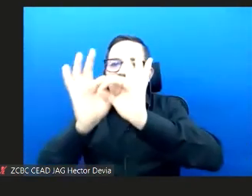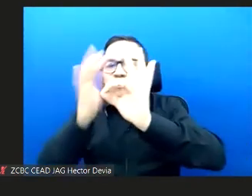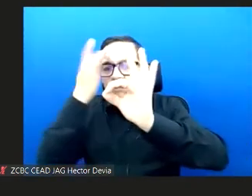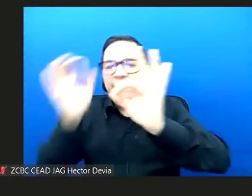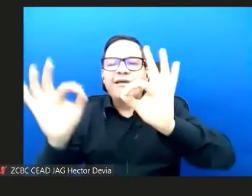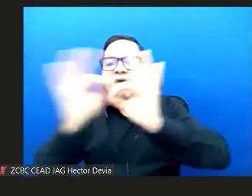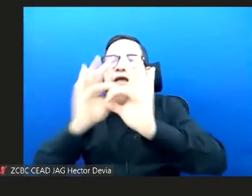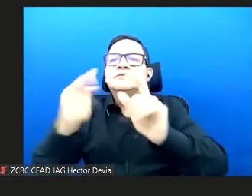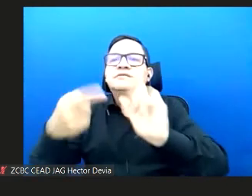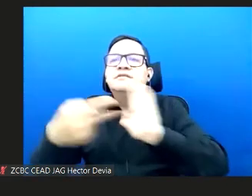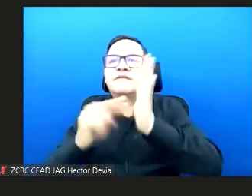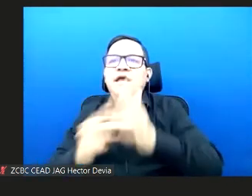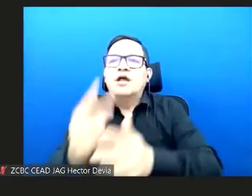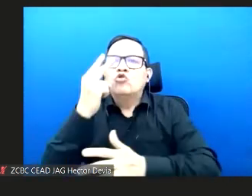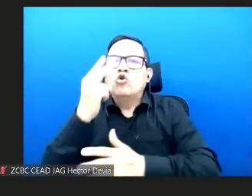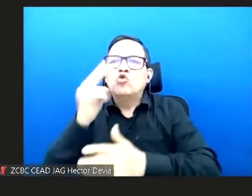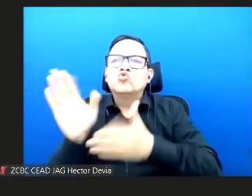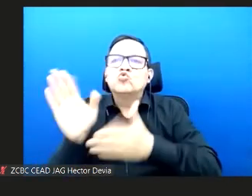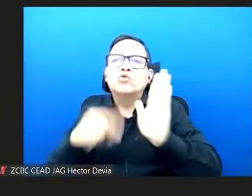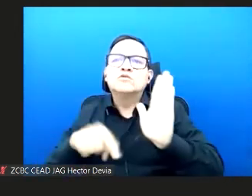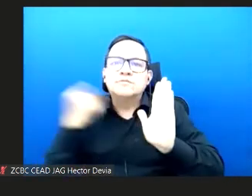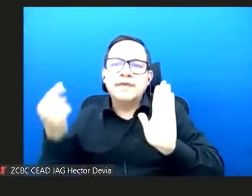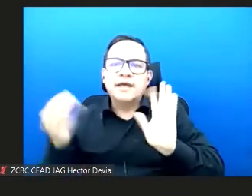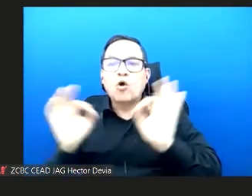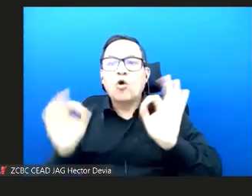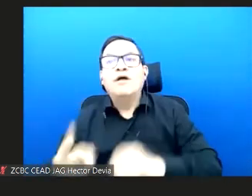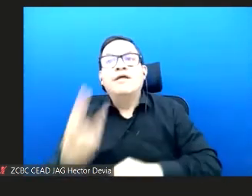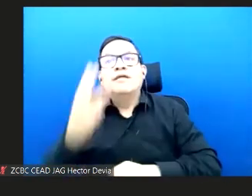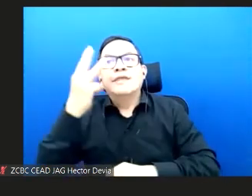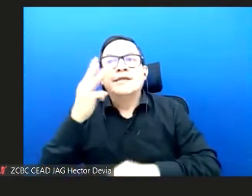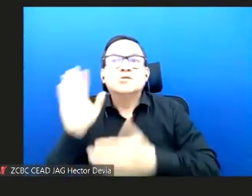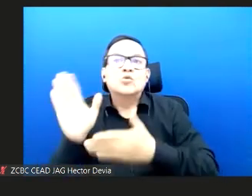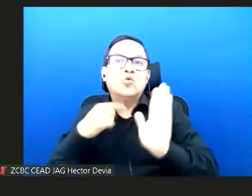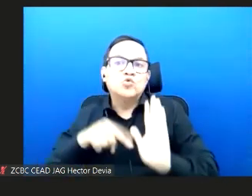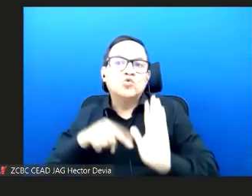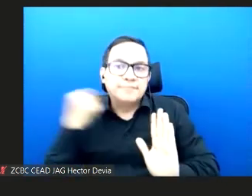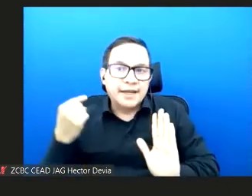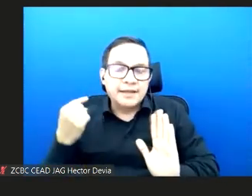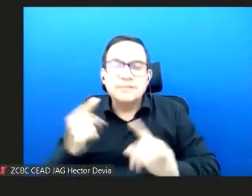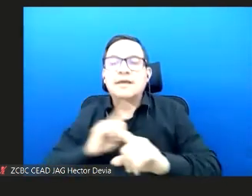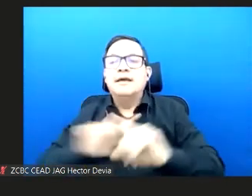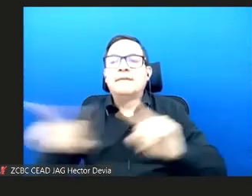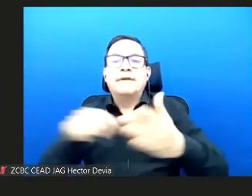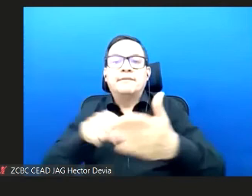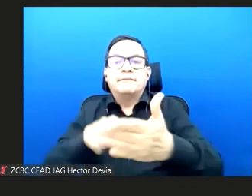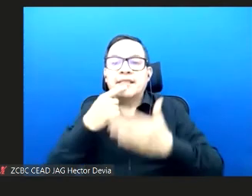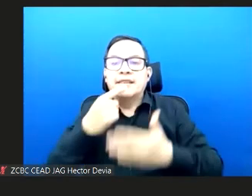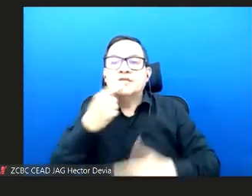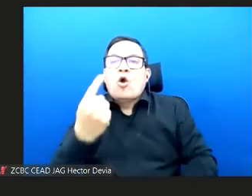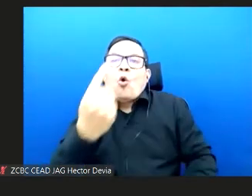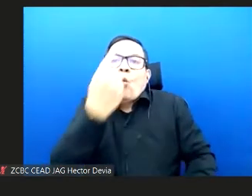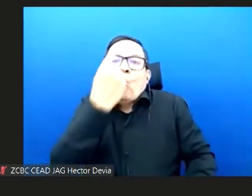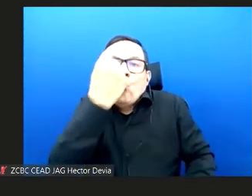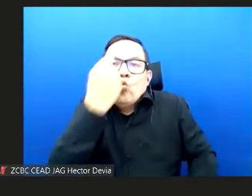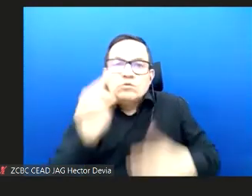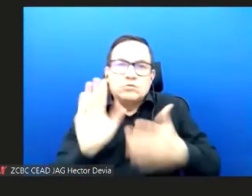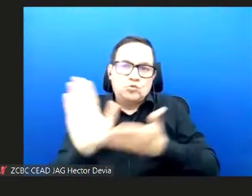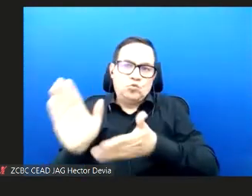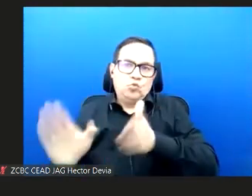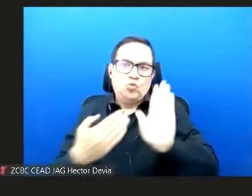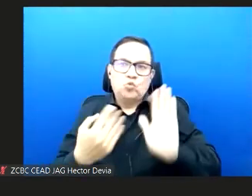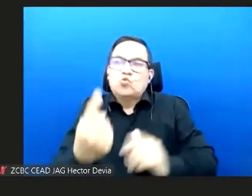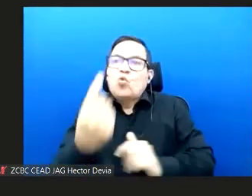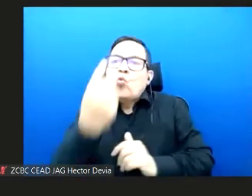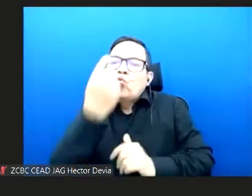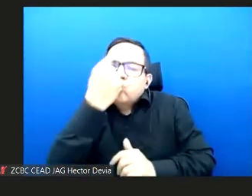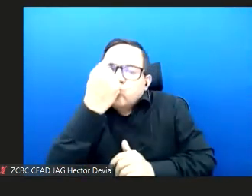vez, ¿no? O 3 a la vez. Pero aquí nos están pidiendo que solo miremos los que perdieron solo unita, ¿no?